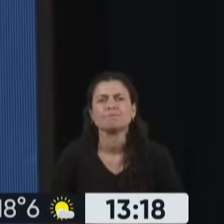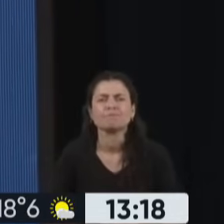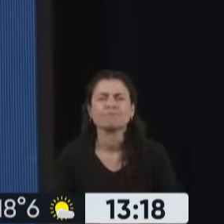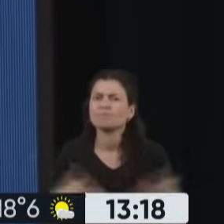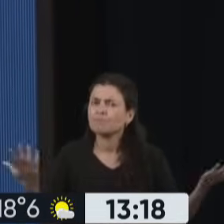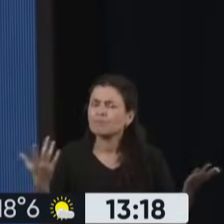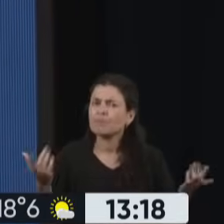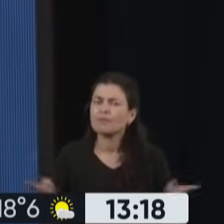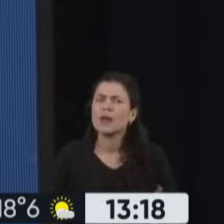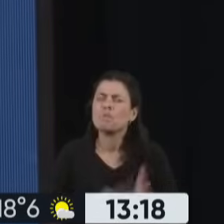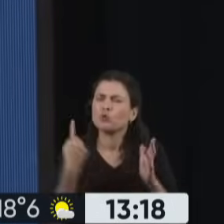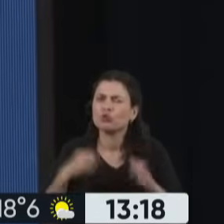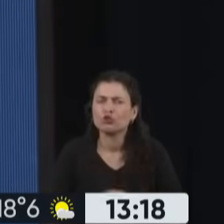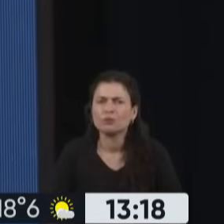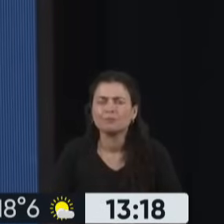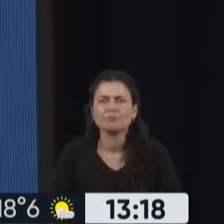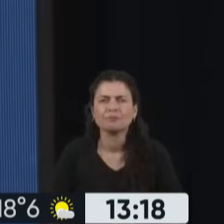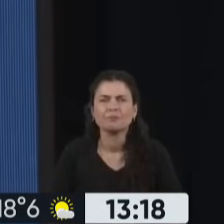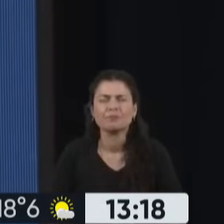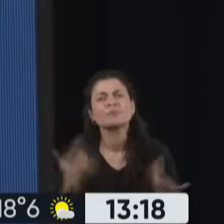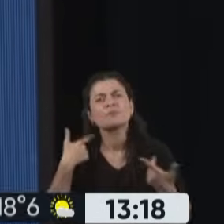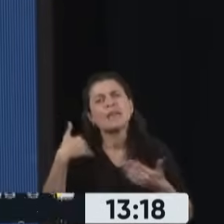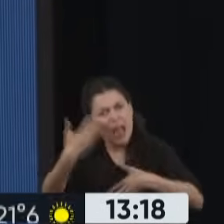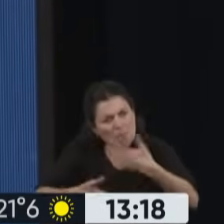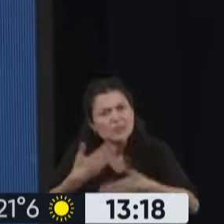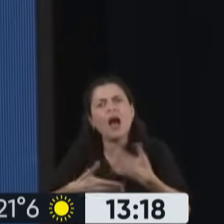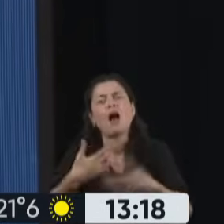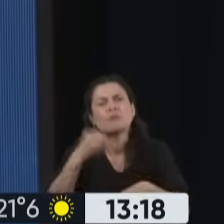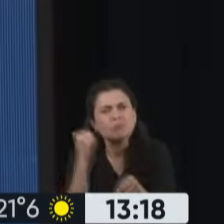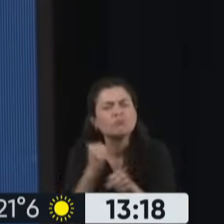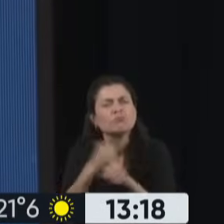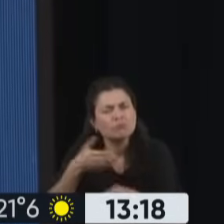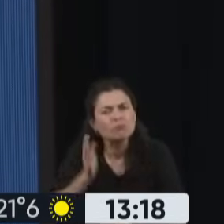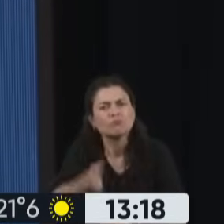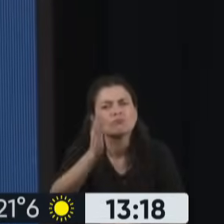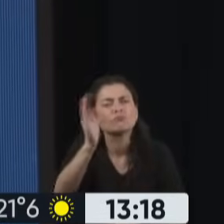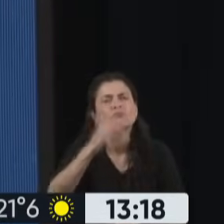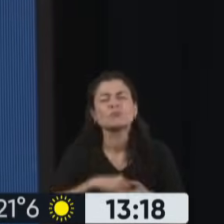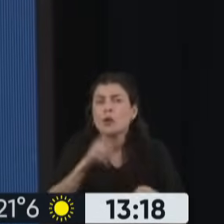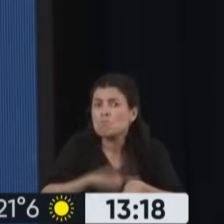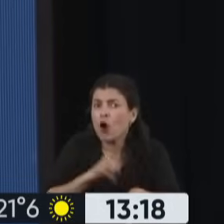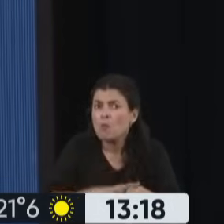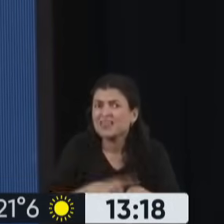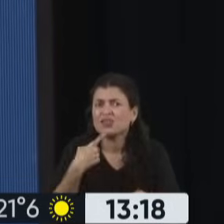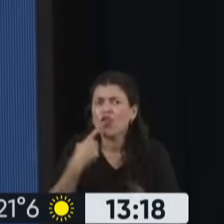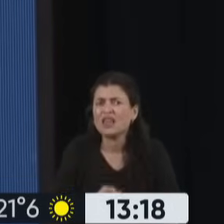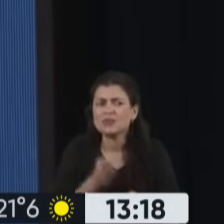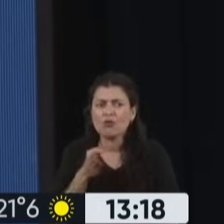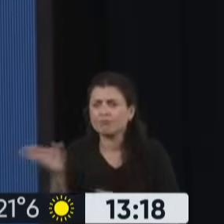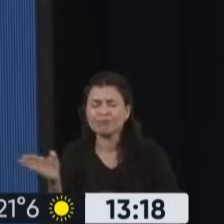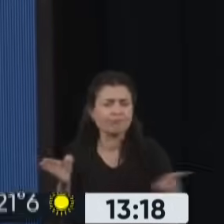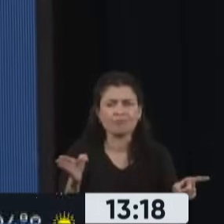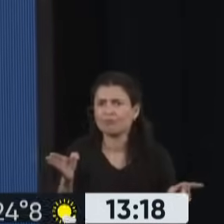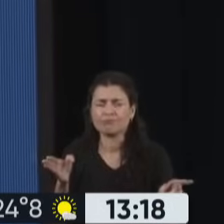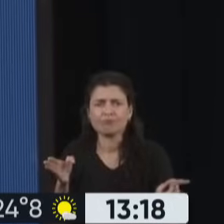cuando la profesión decidió tomar un camino, decidió no ir por ese lado y decidió ir